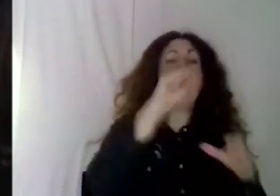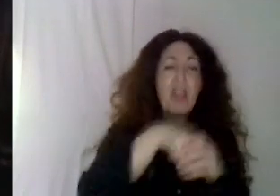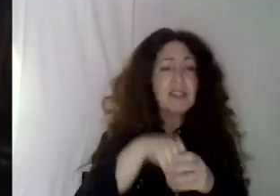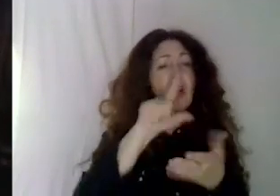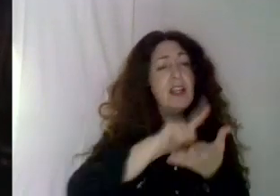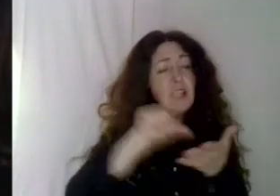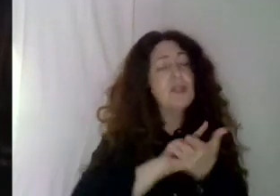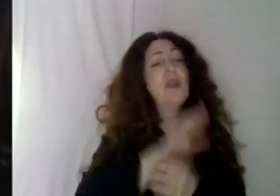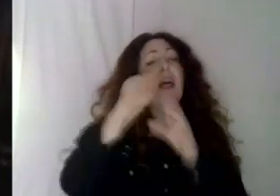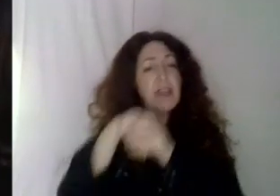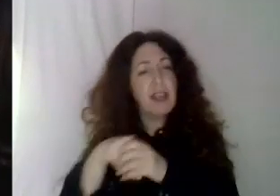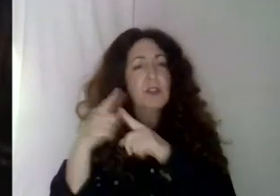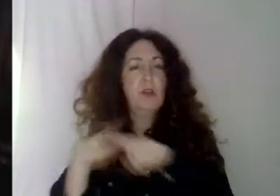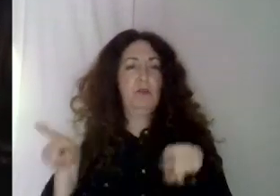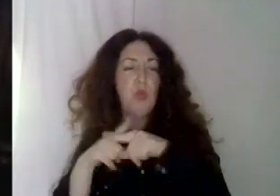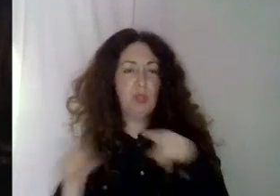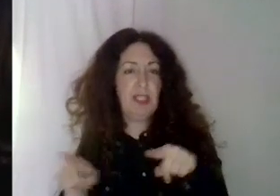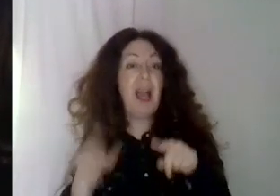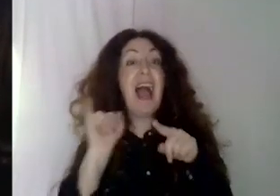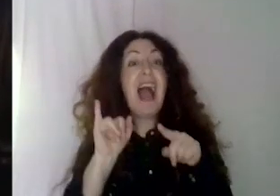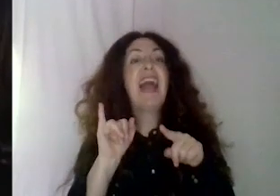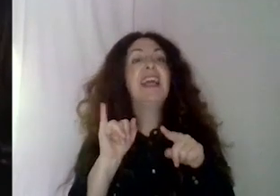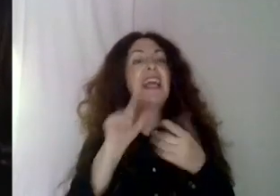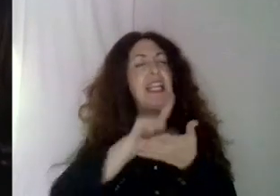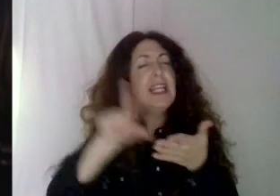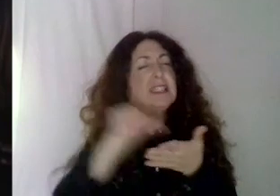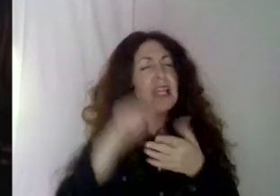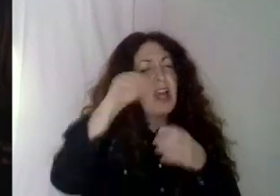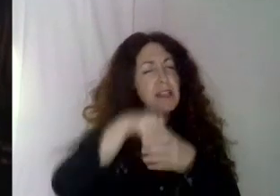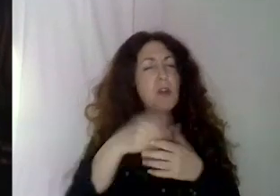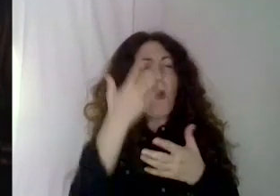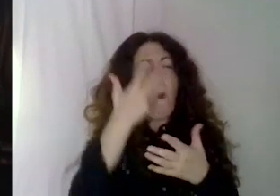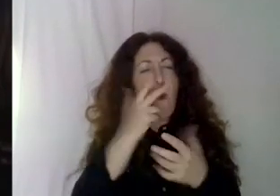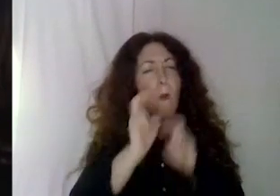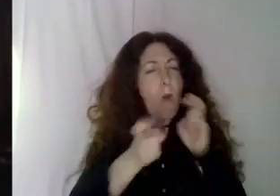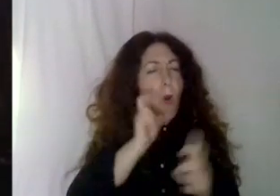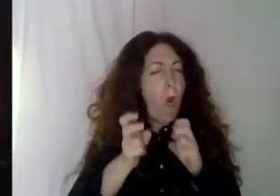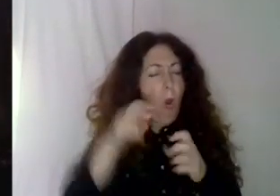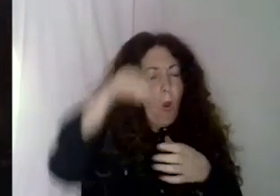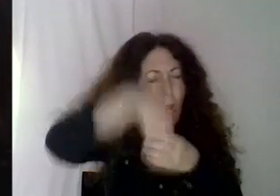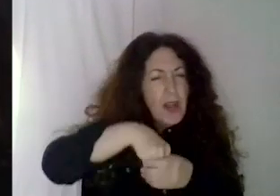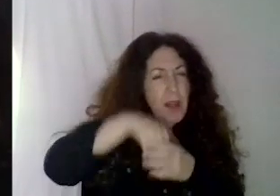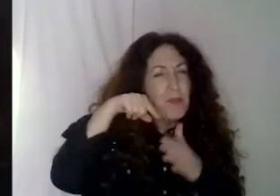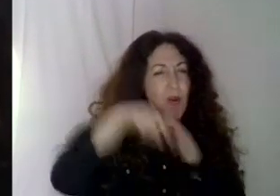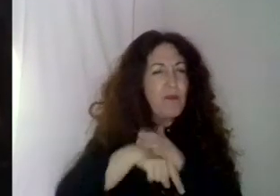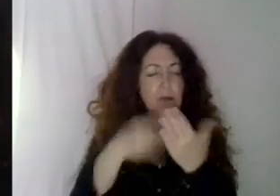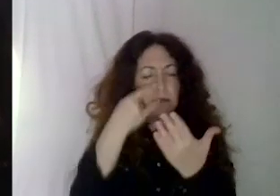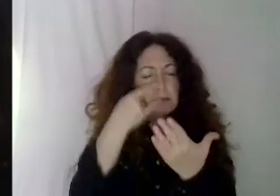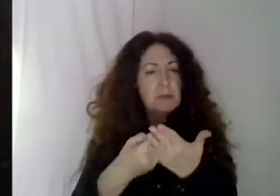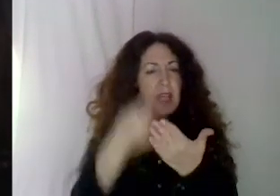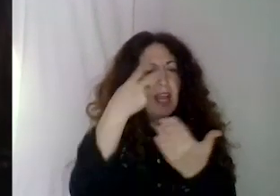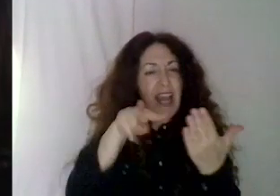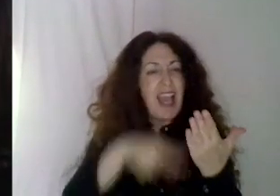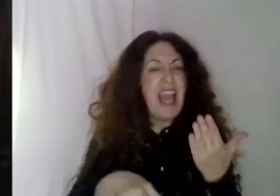profundo y apasiona al leerla, y que es la que viene, la que abre el futuro. Por lo tanto, tienen muchos puntos en